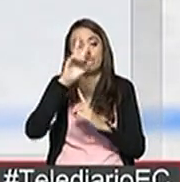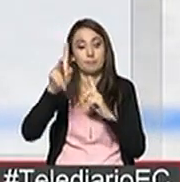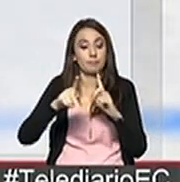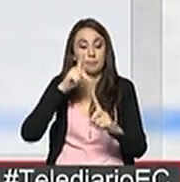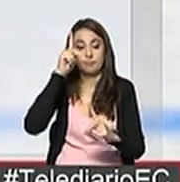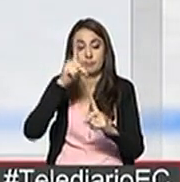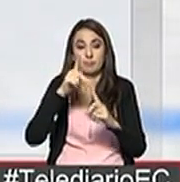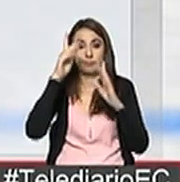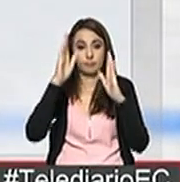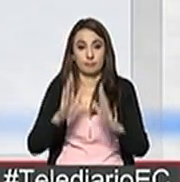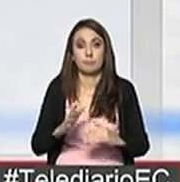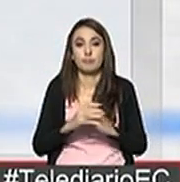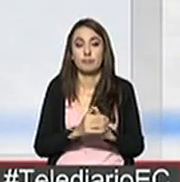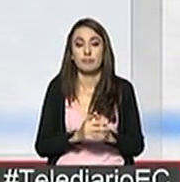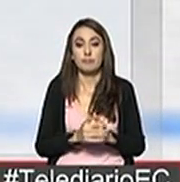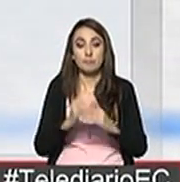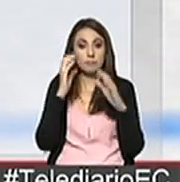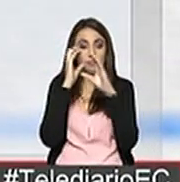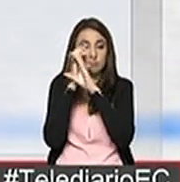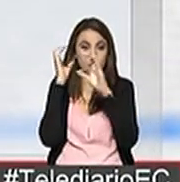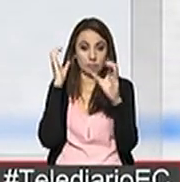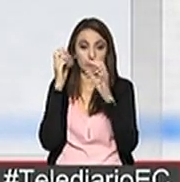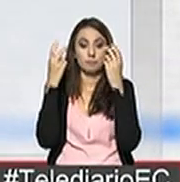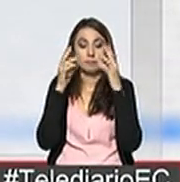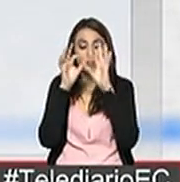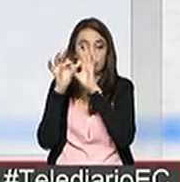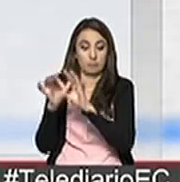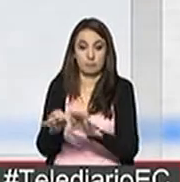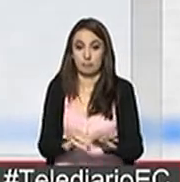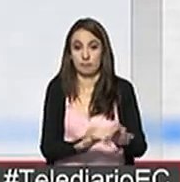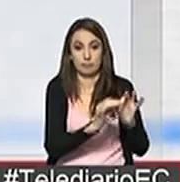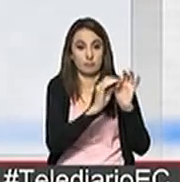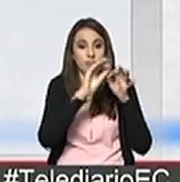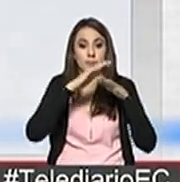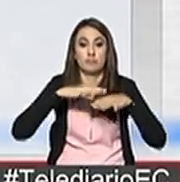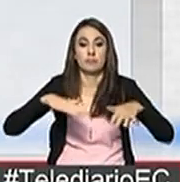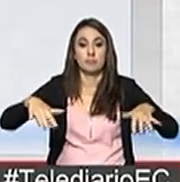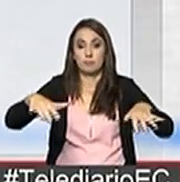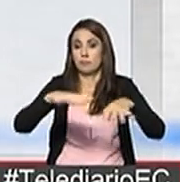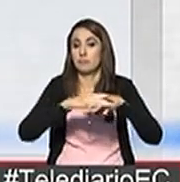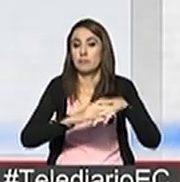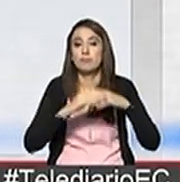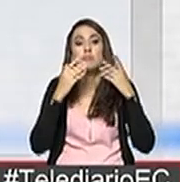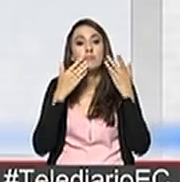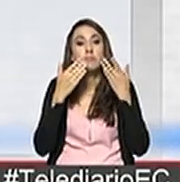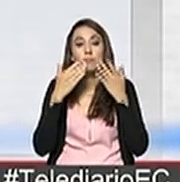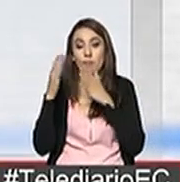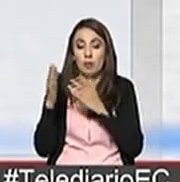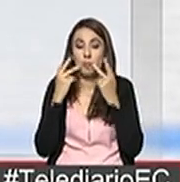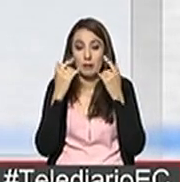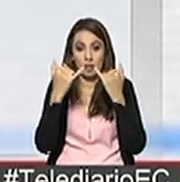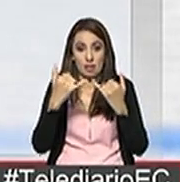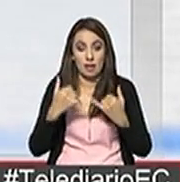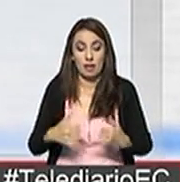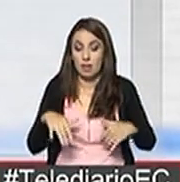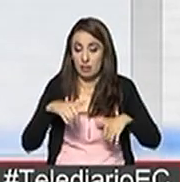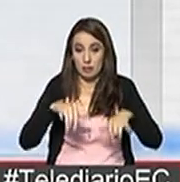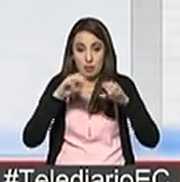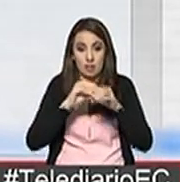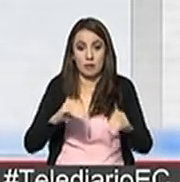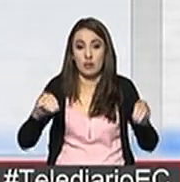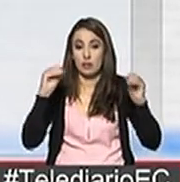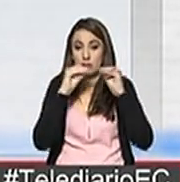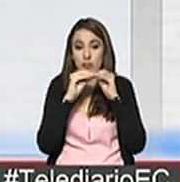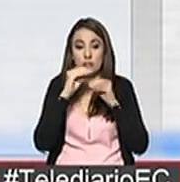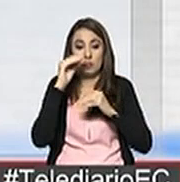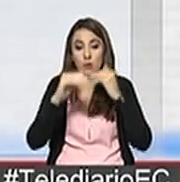cargo la seguridad, el transporte y la reparación de vehículos, quien señaló que la prefecta Pavón dispuso eliminar el sistema de seguridad en el